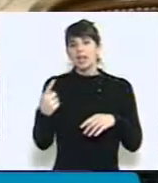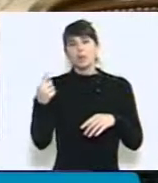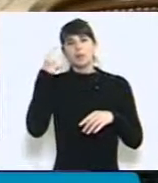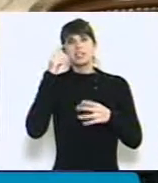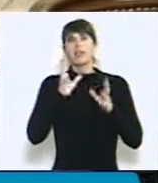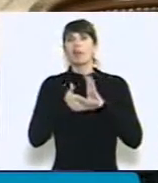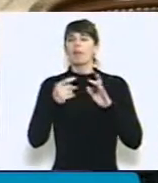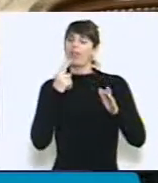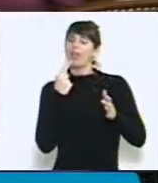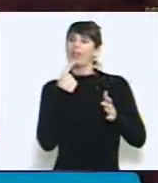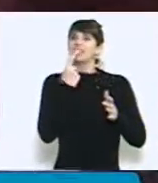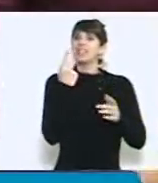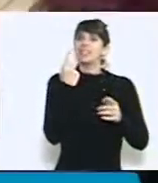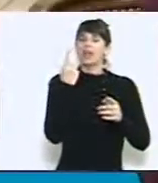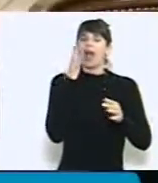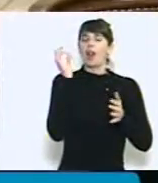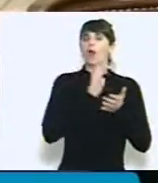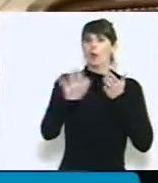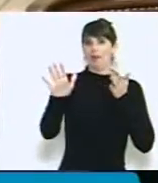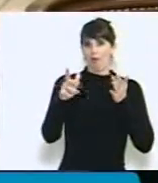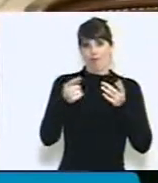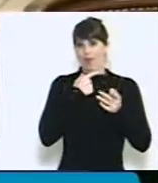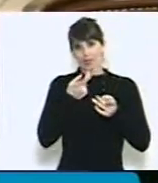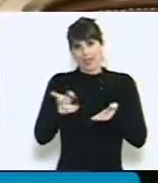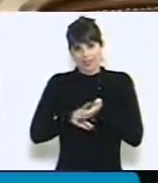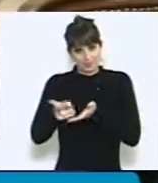repetir. Me gustaría